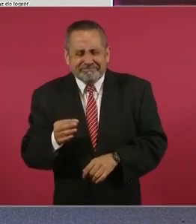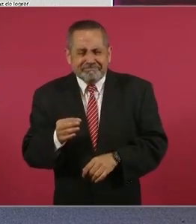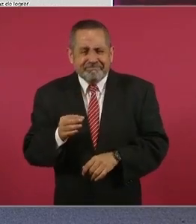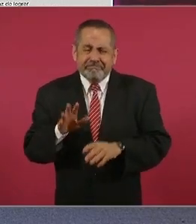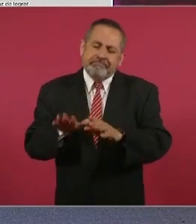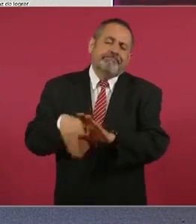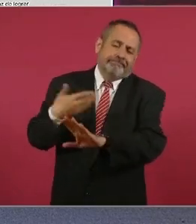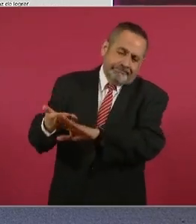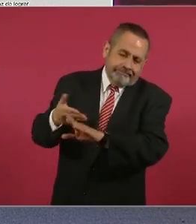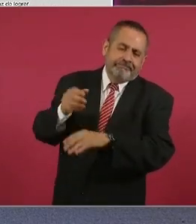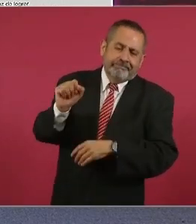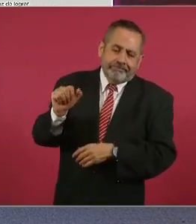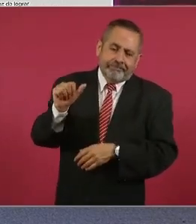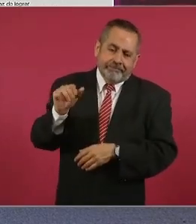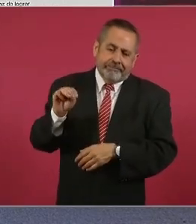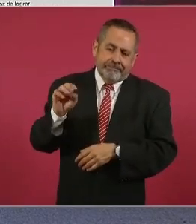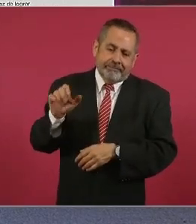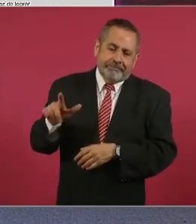contra Samuel.